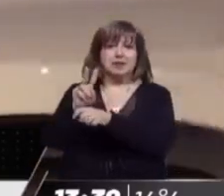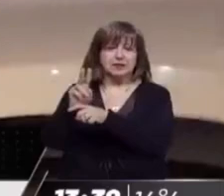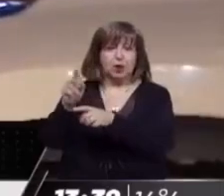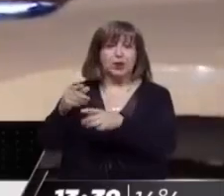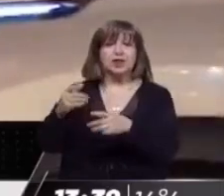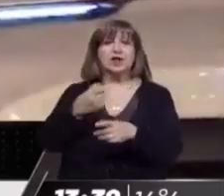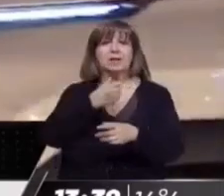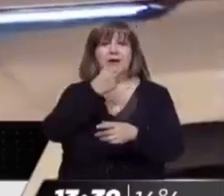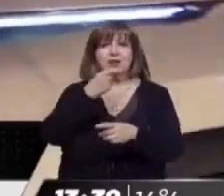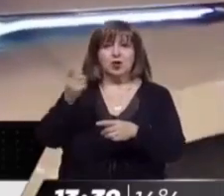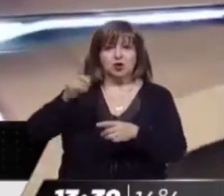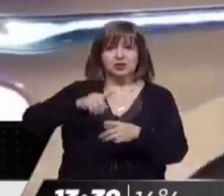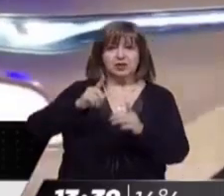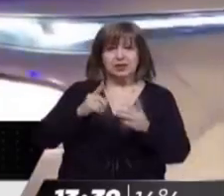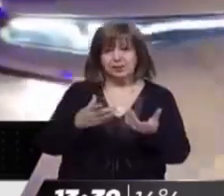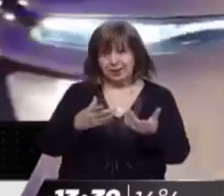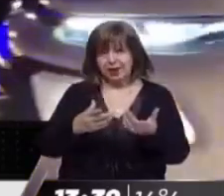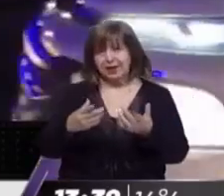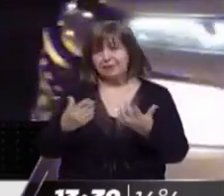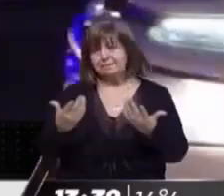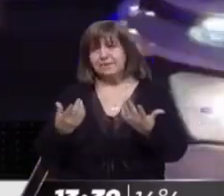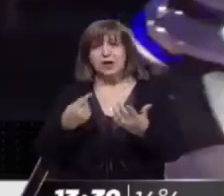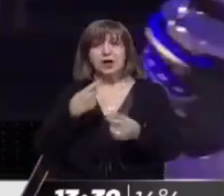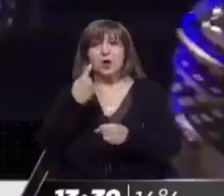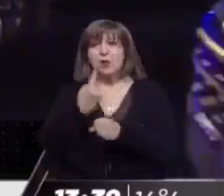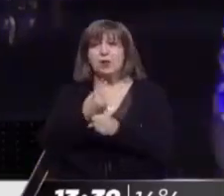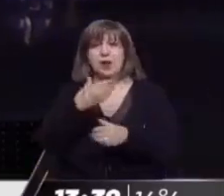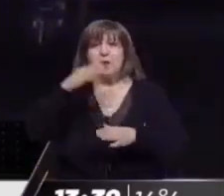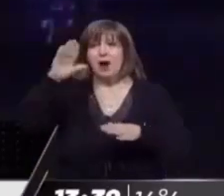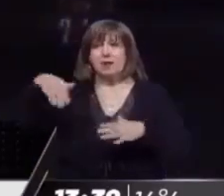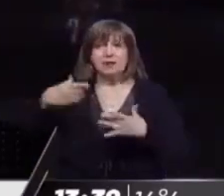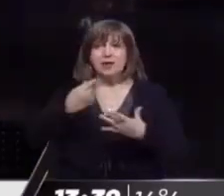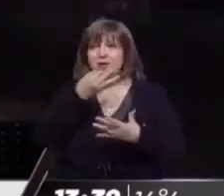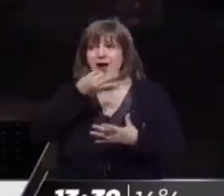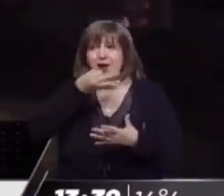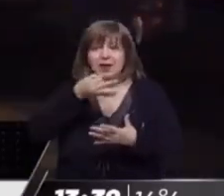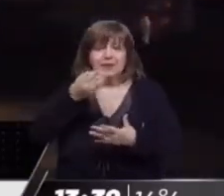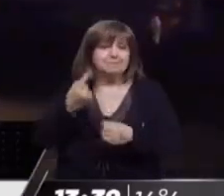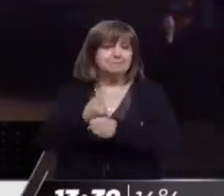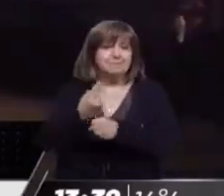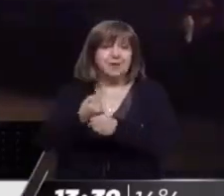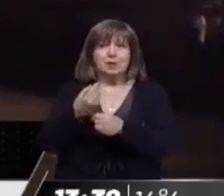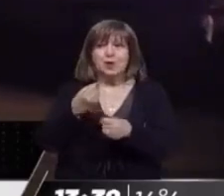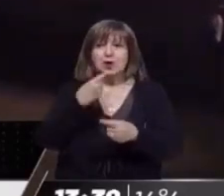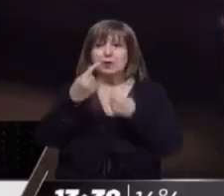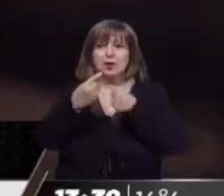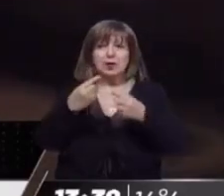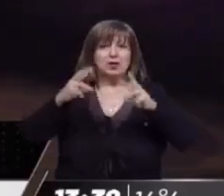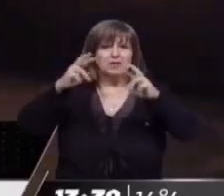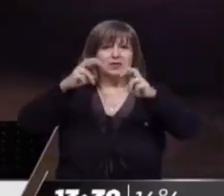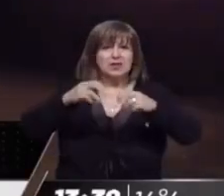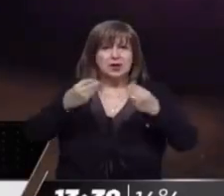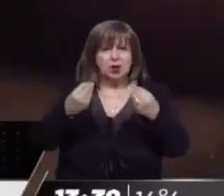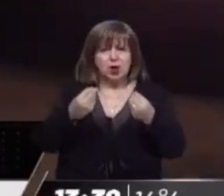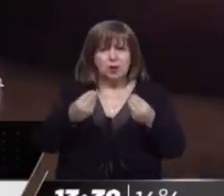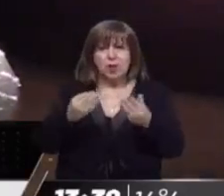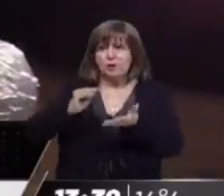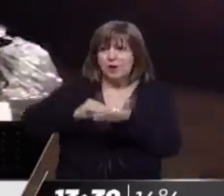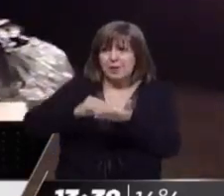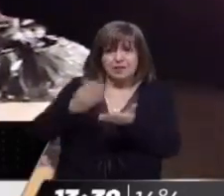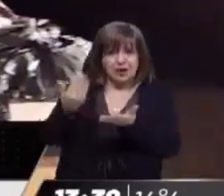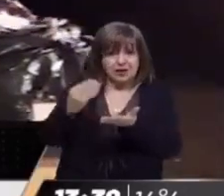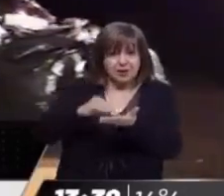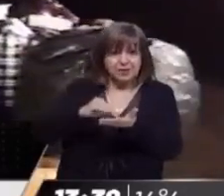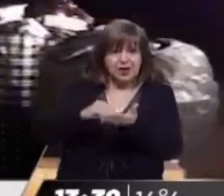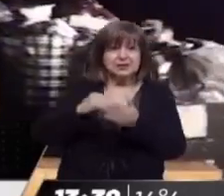la ciudad de Mendoza, en el Gran Mendoza. Es por eso que no logramos tener las declaraciones y saber cómo sigue esto y si hay algún detalle más que